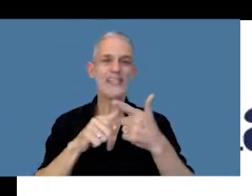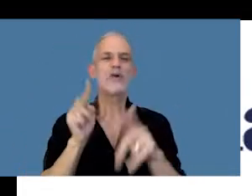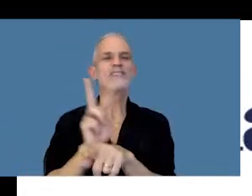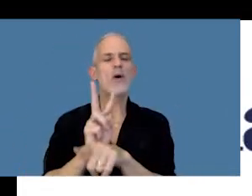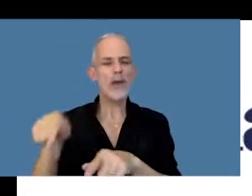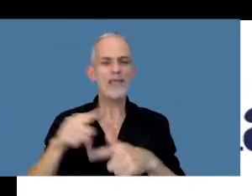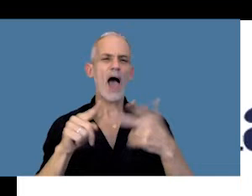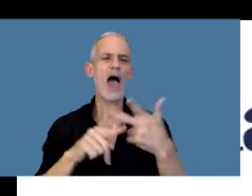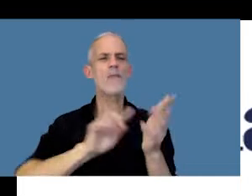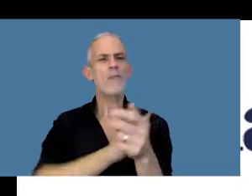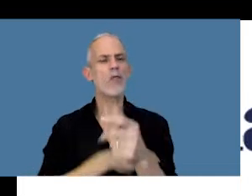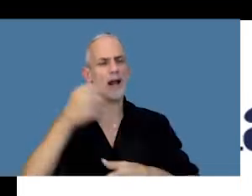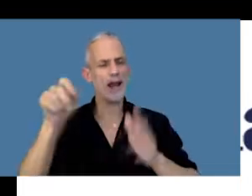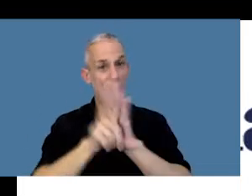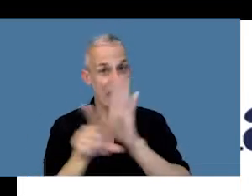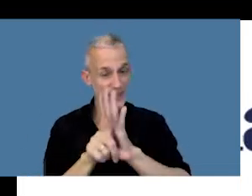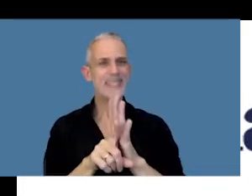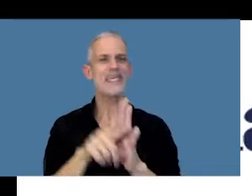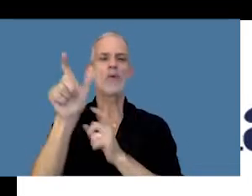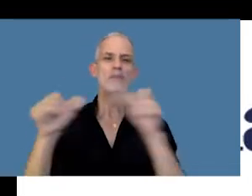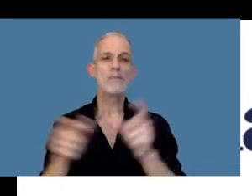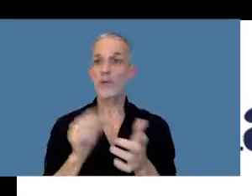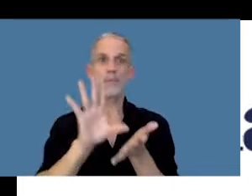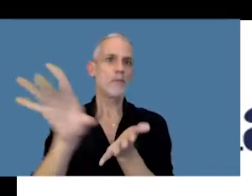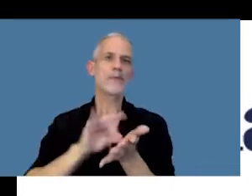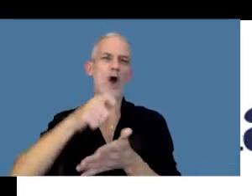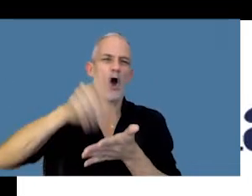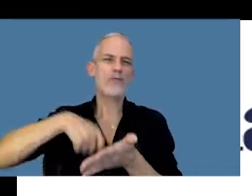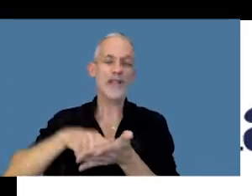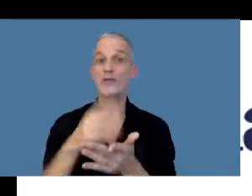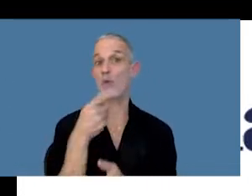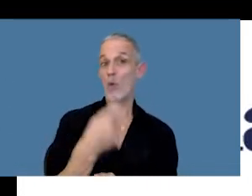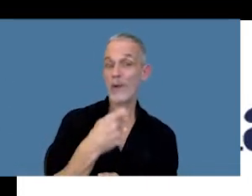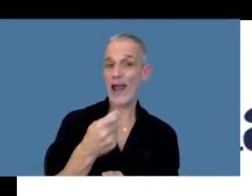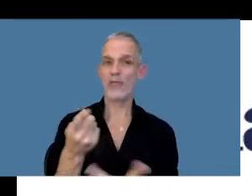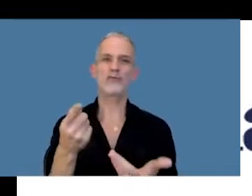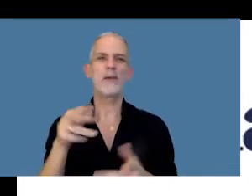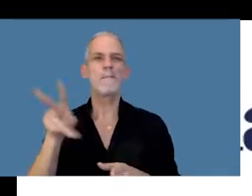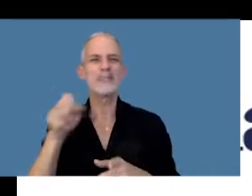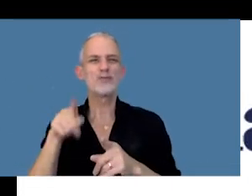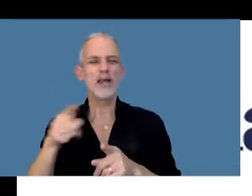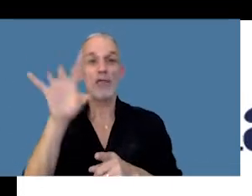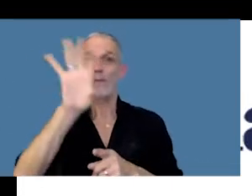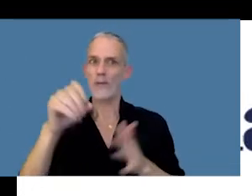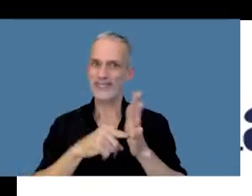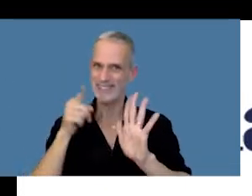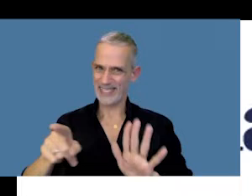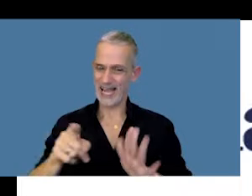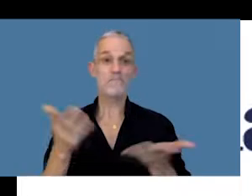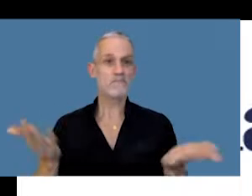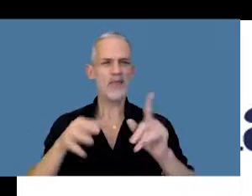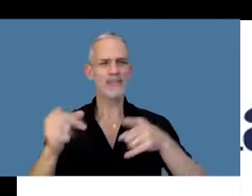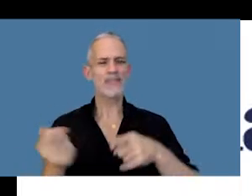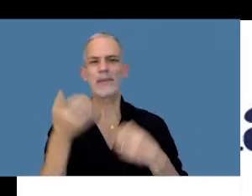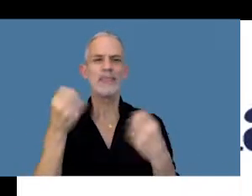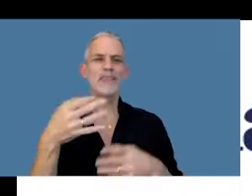poder legislativo, personal contratado, jubilados y pensionados provinciales. También se requiere la